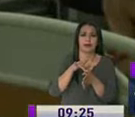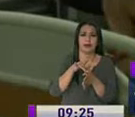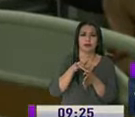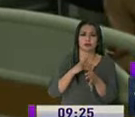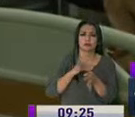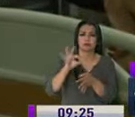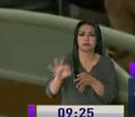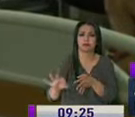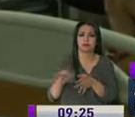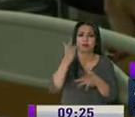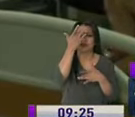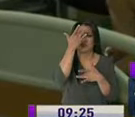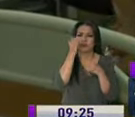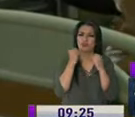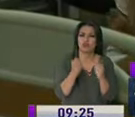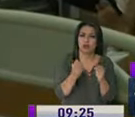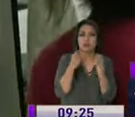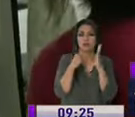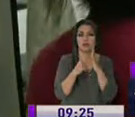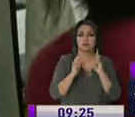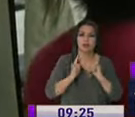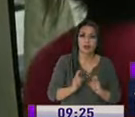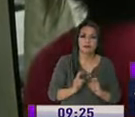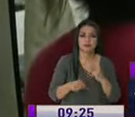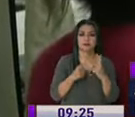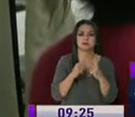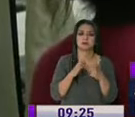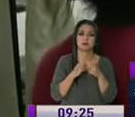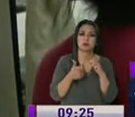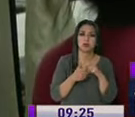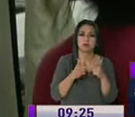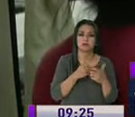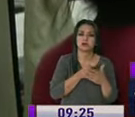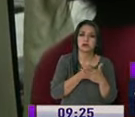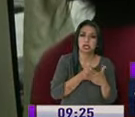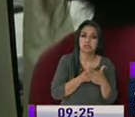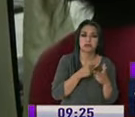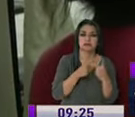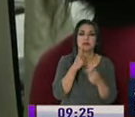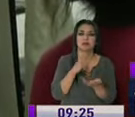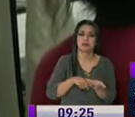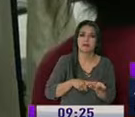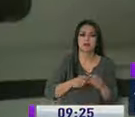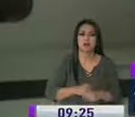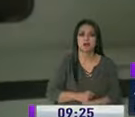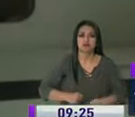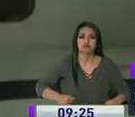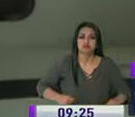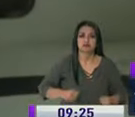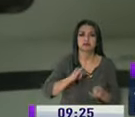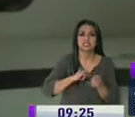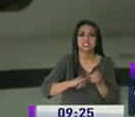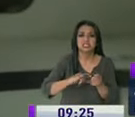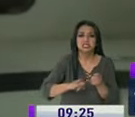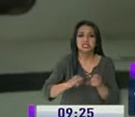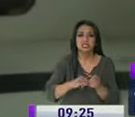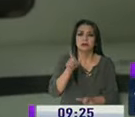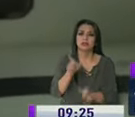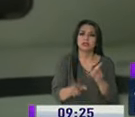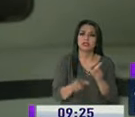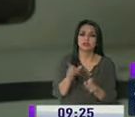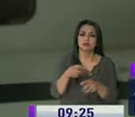quienes padecen enfermedades de base como son cáncer, problemas al corazón, diabetes, obesidad, VIH, personas que han